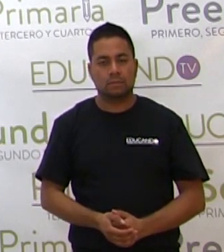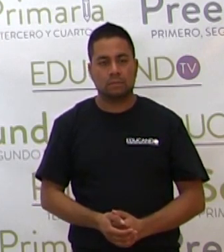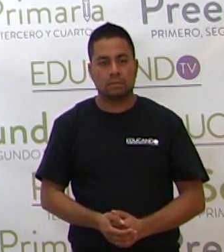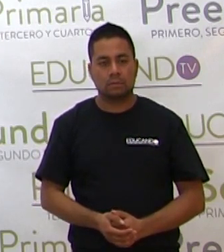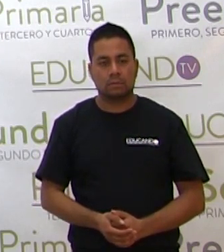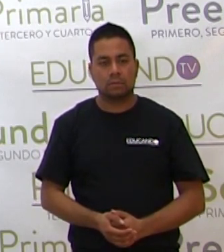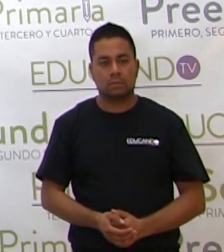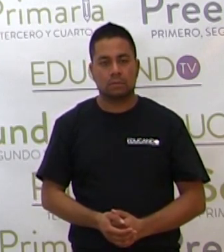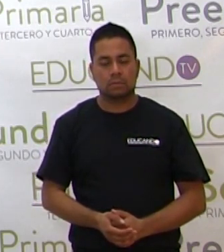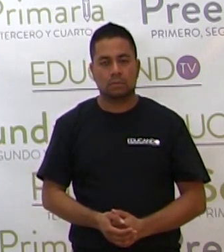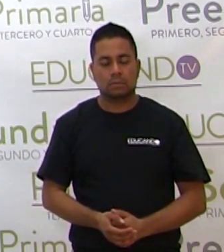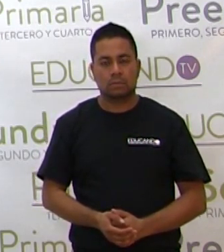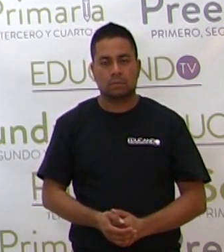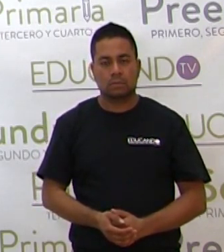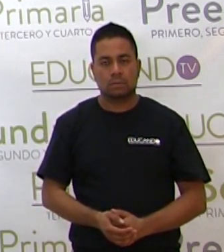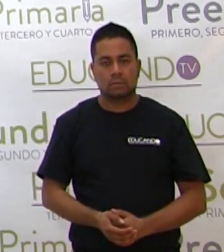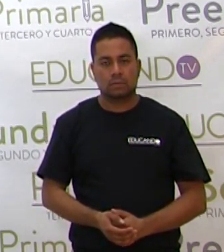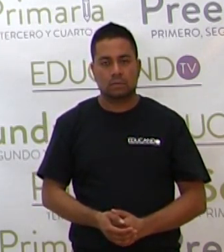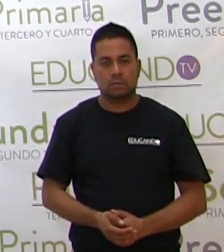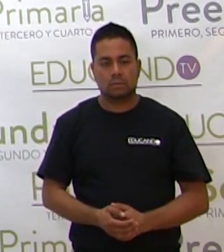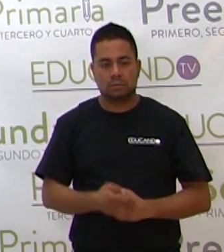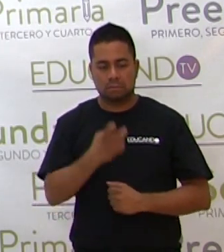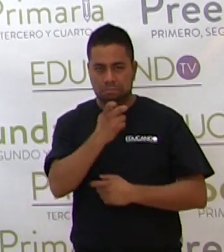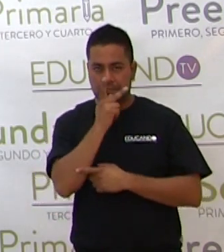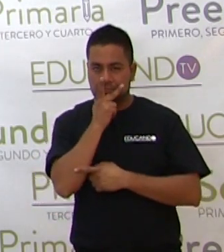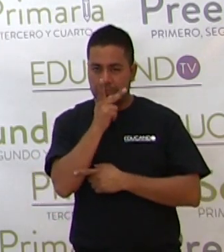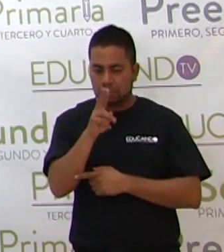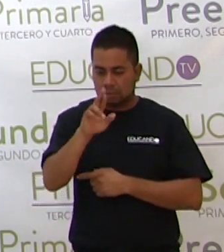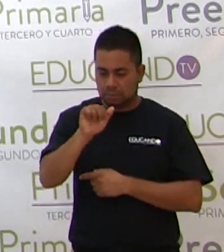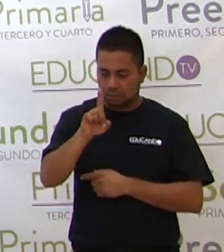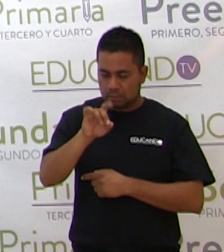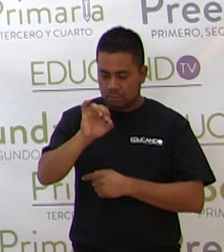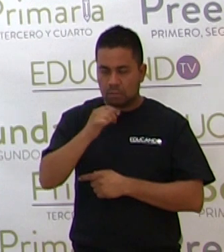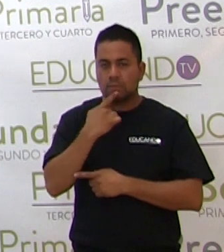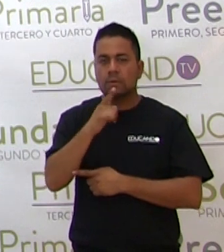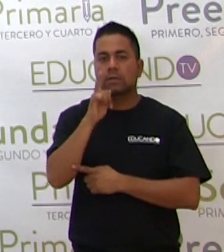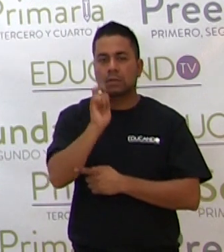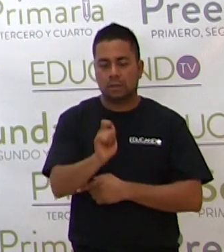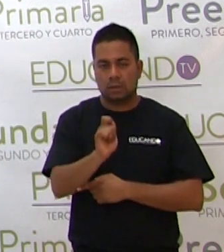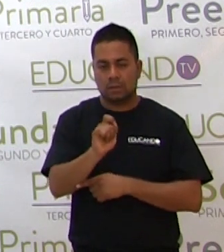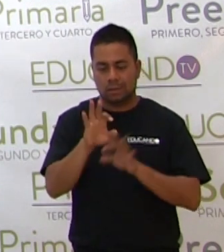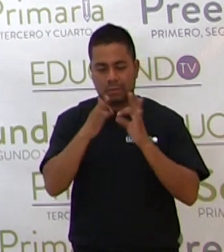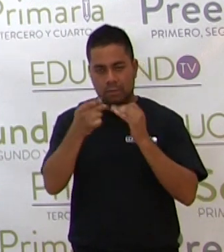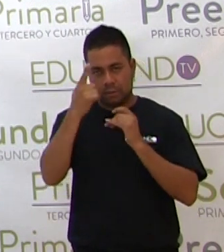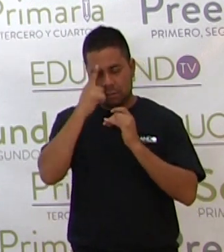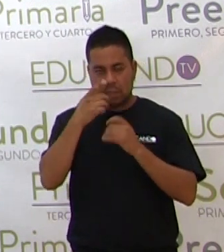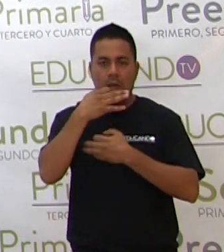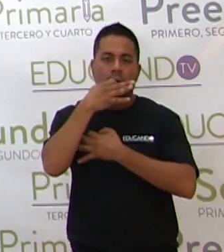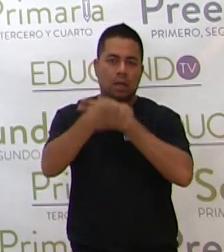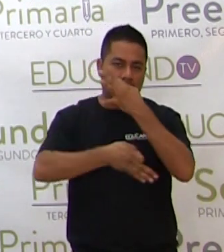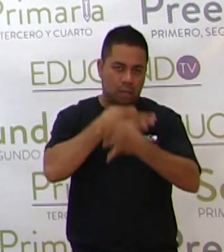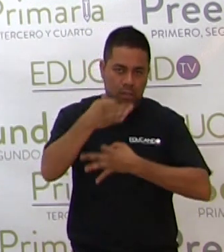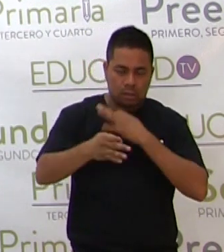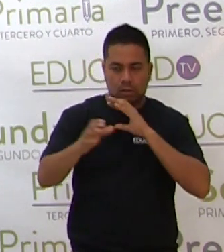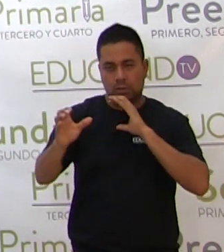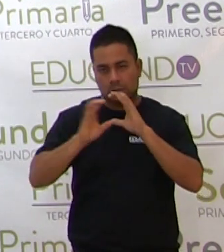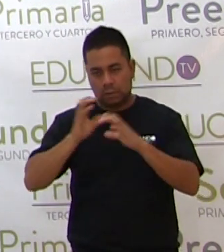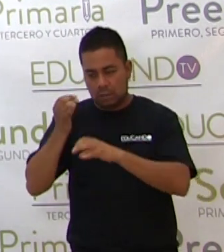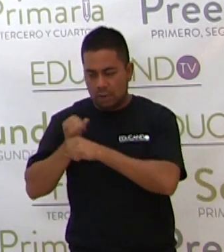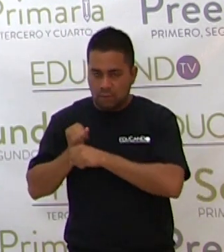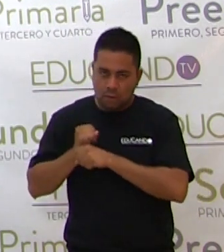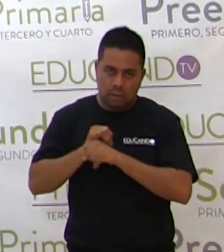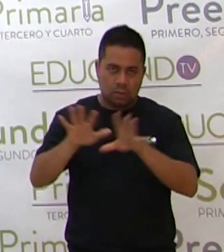aquí en la noción de radio dice medio de difusión de comunicación y de información